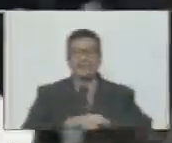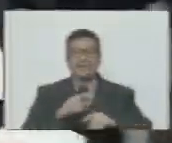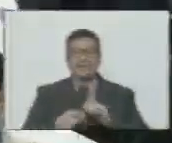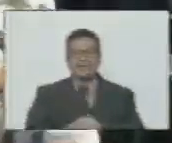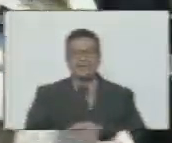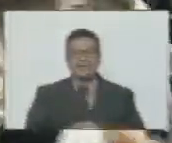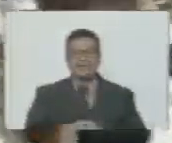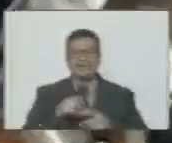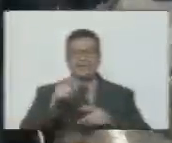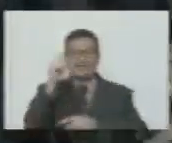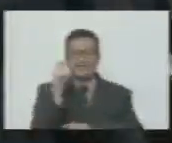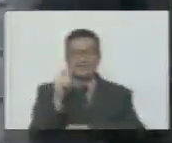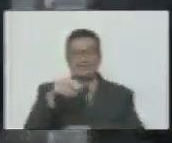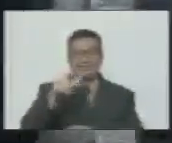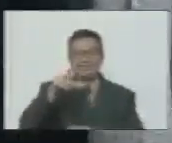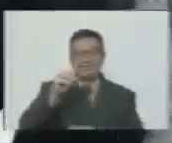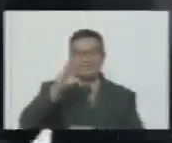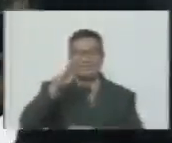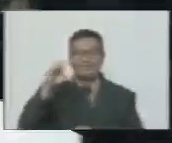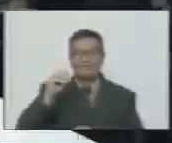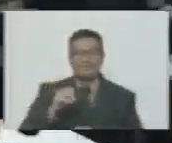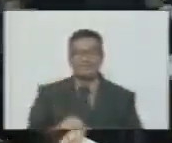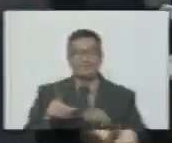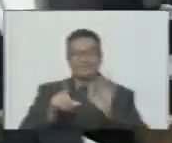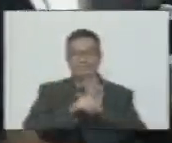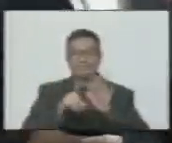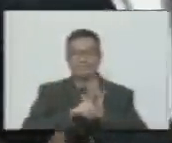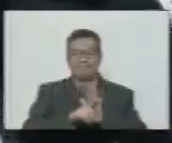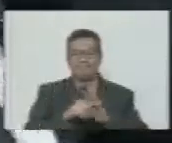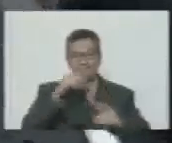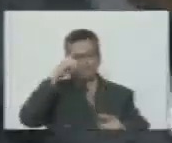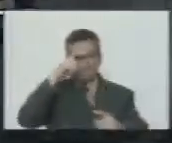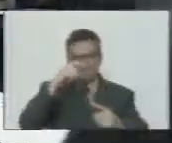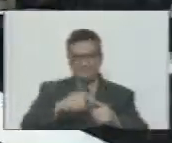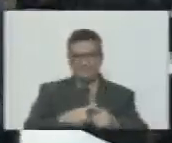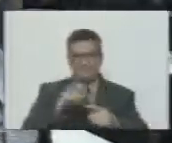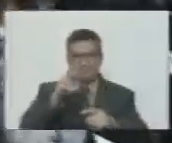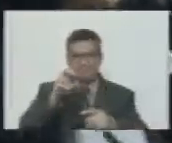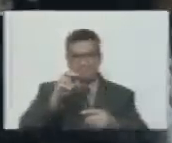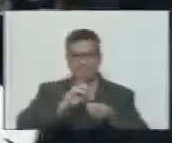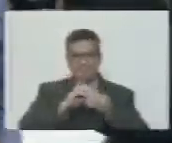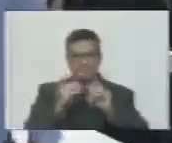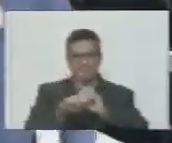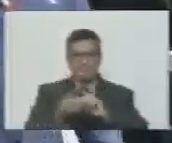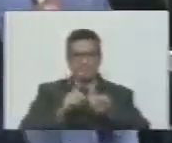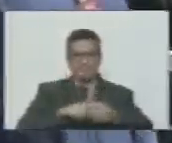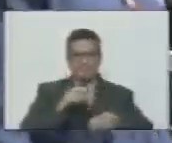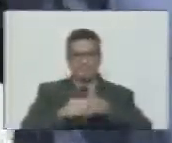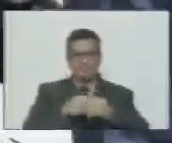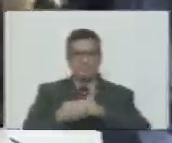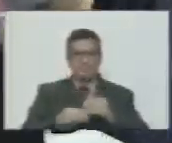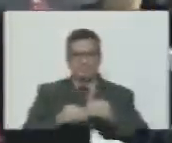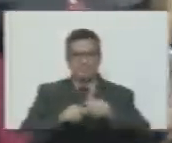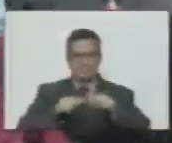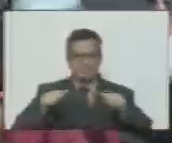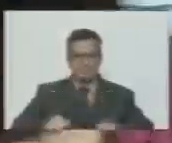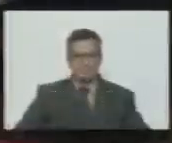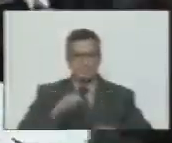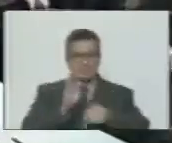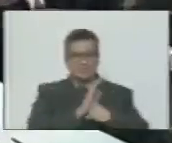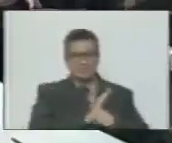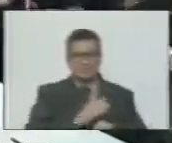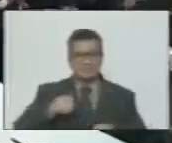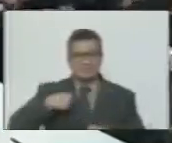instrumento legal, según lo decía el diputado Ramón Lobo, esta ley tendrá como objetivo adaptarse a los nuevos cambios que amerite el desenvolvimiento del